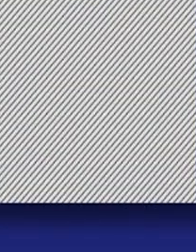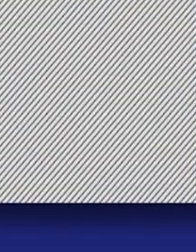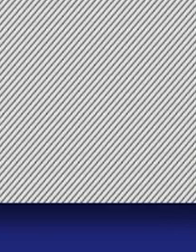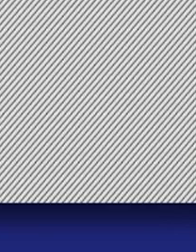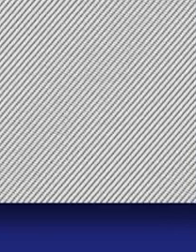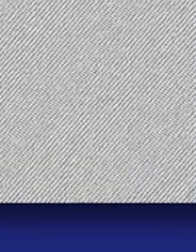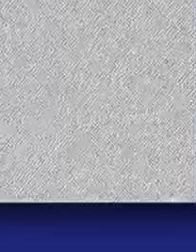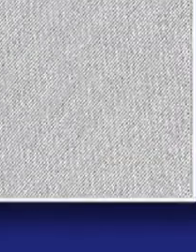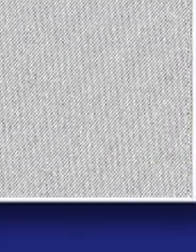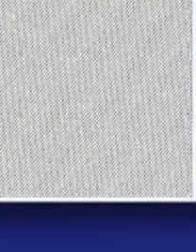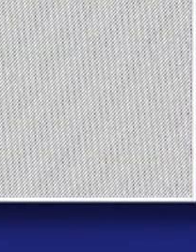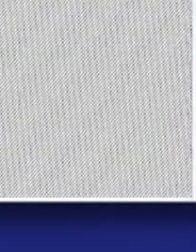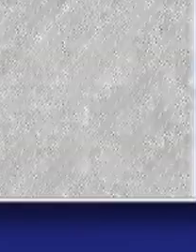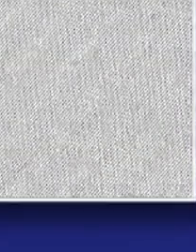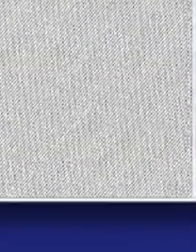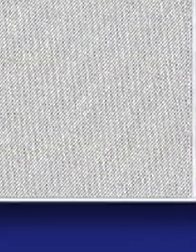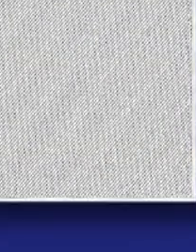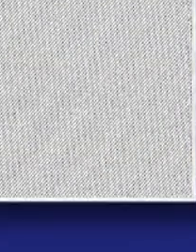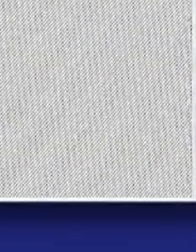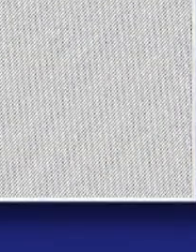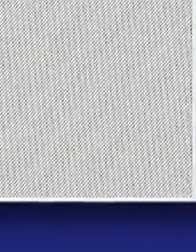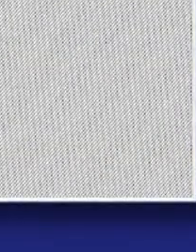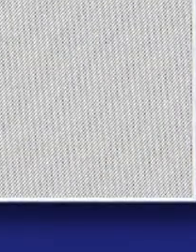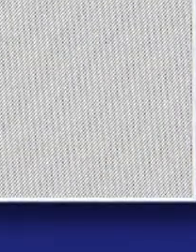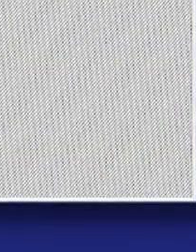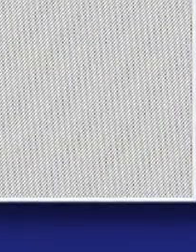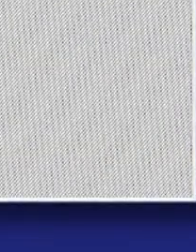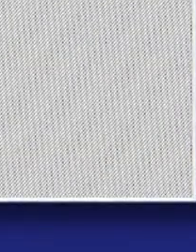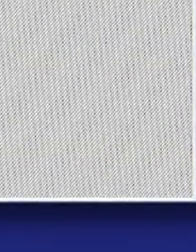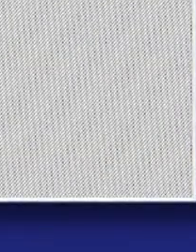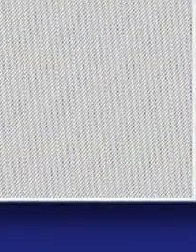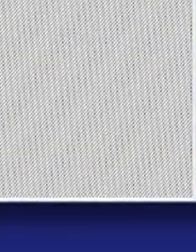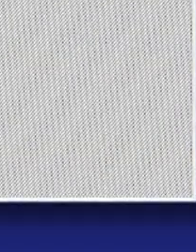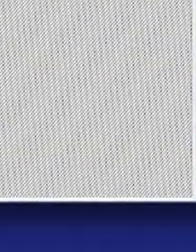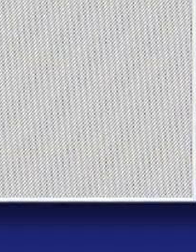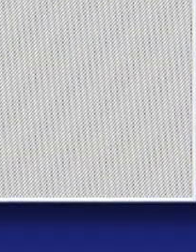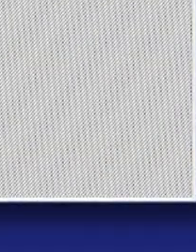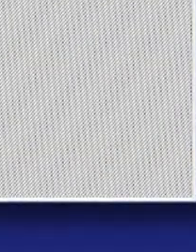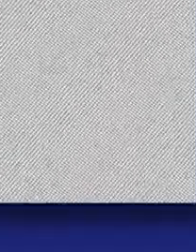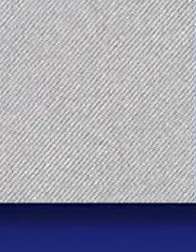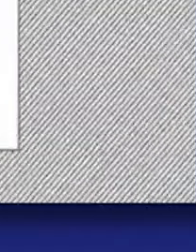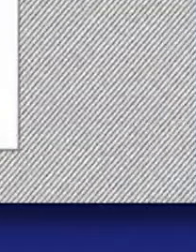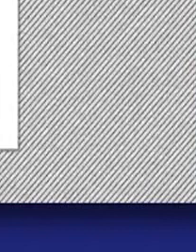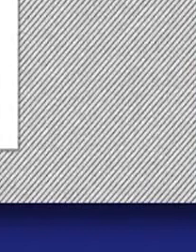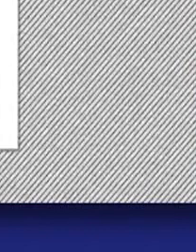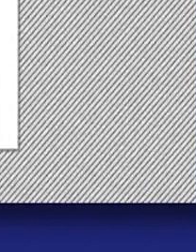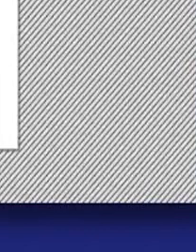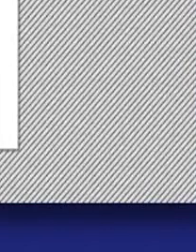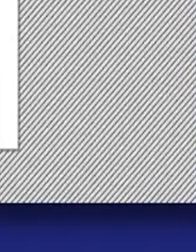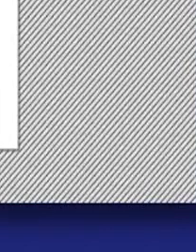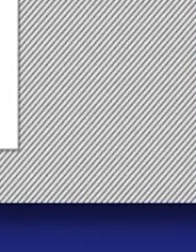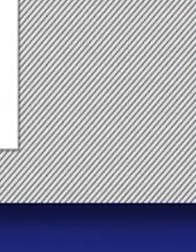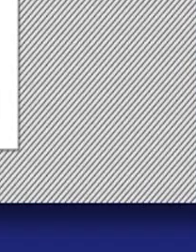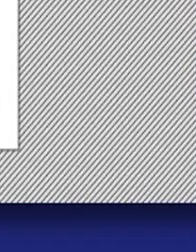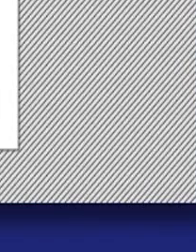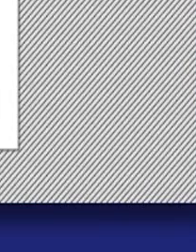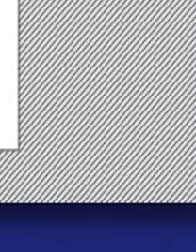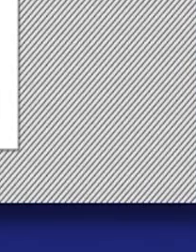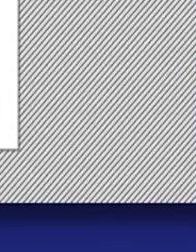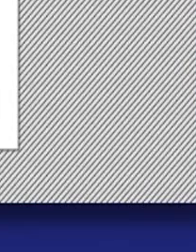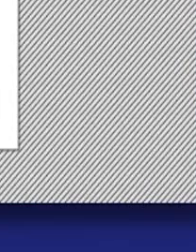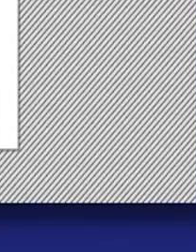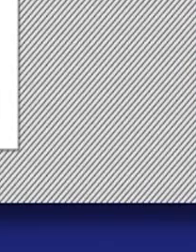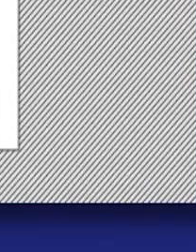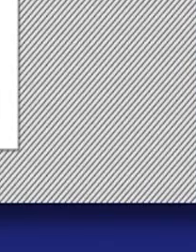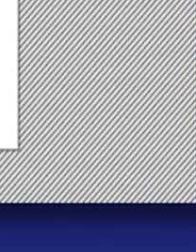visión del tamaño 600 de anchura por 500 de largo. Paso 5. Hacemos clic en Relaciones, justo al lado de